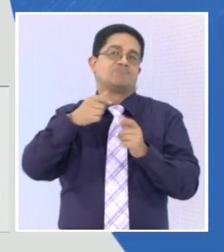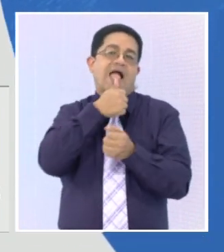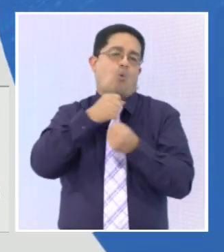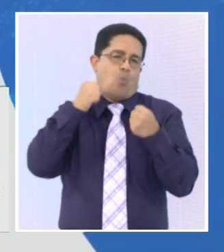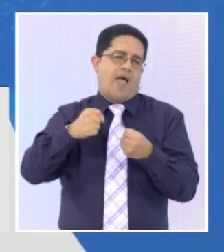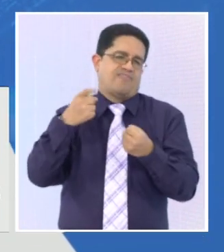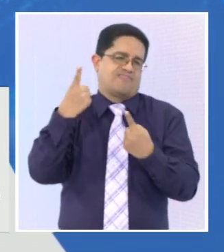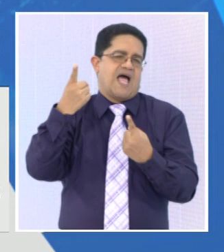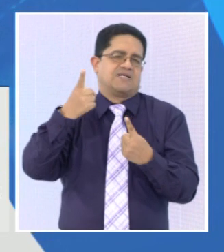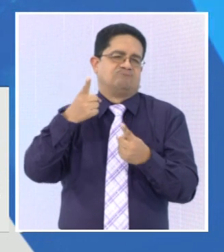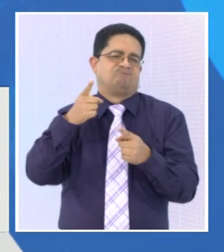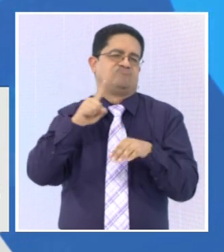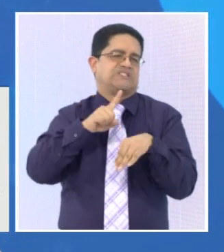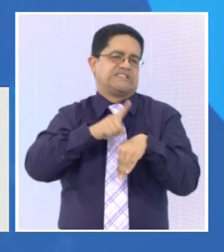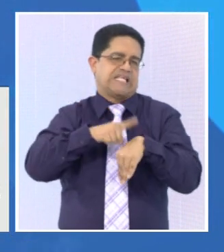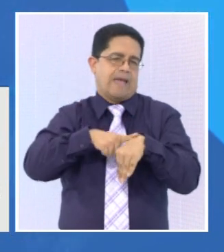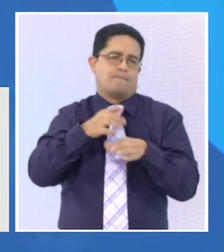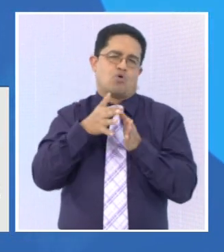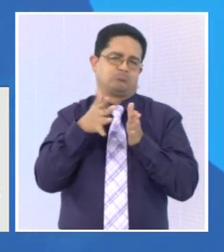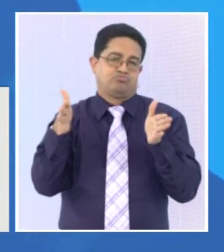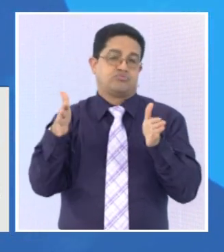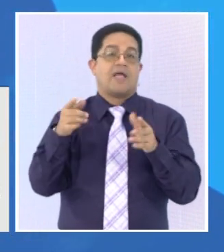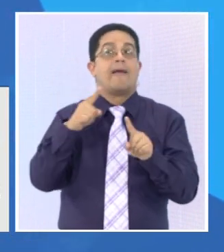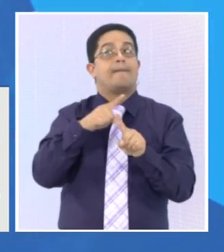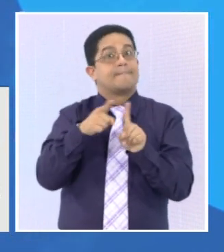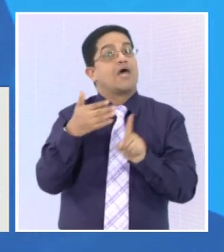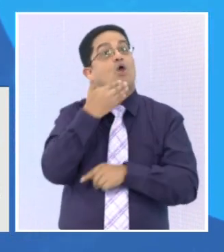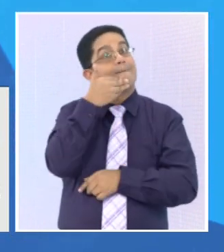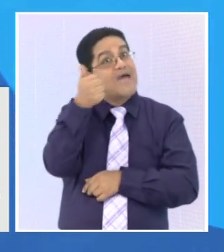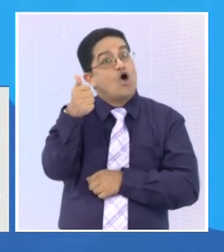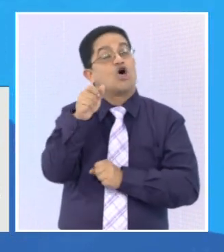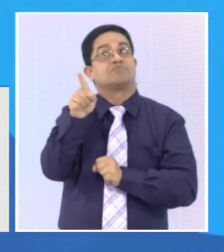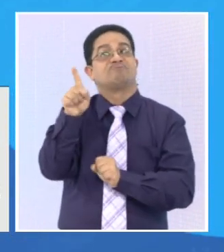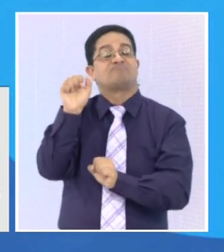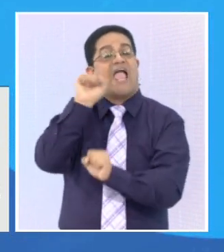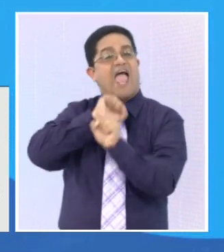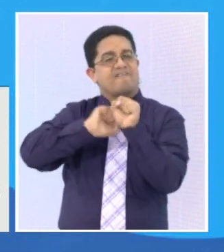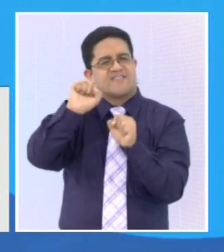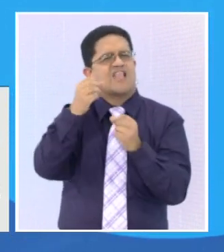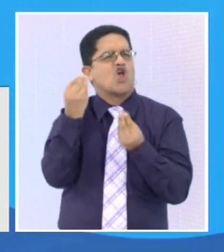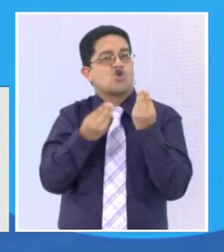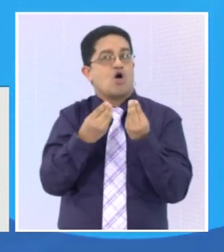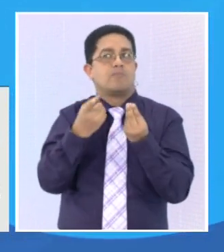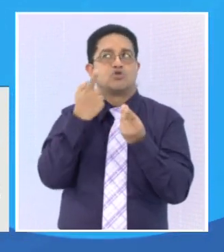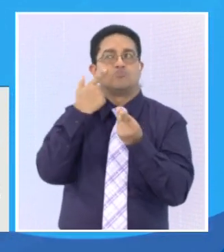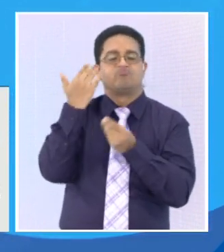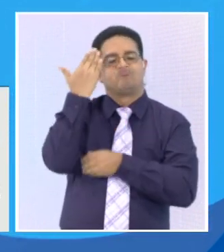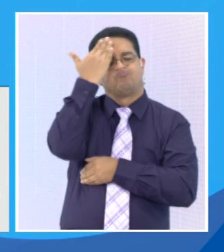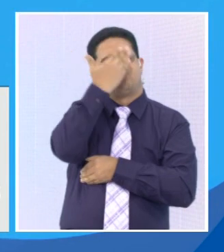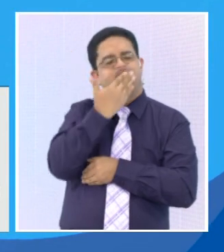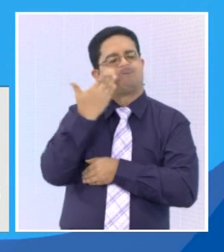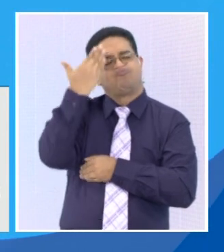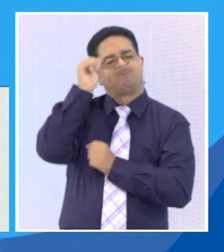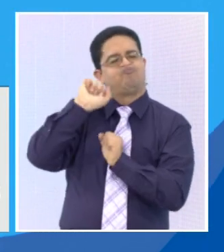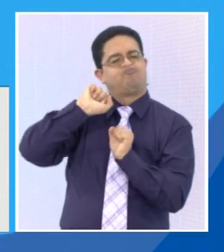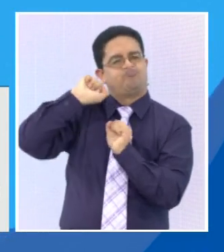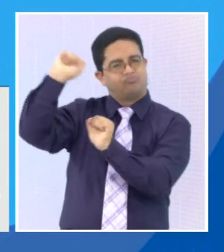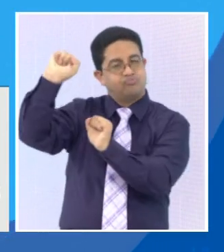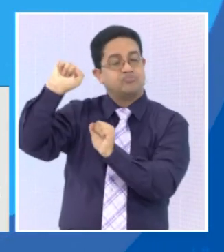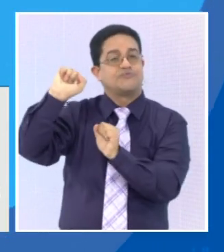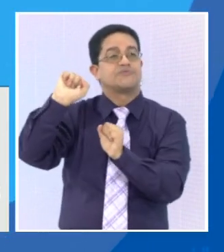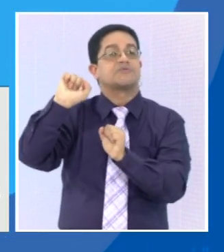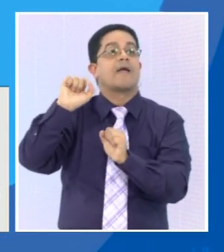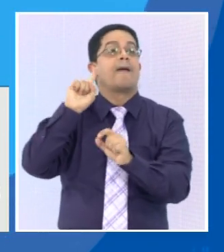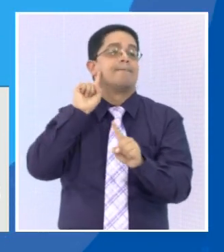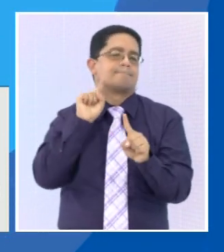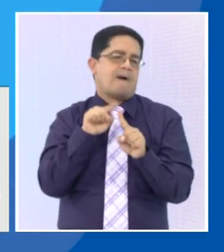siempre lo ideal ahí es evitar, utilizando fotoprotección, disminuir esa cuota para